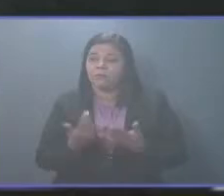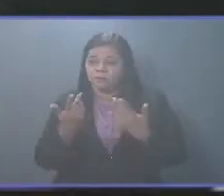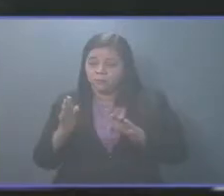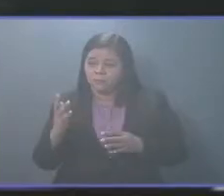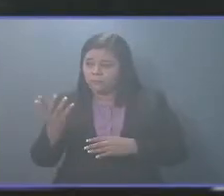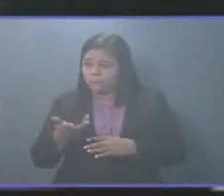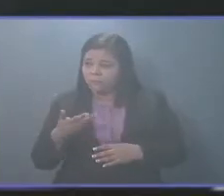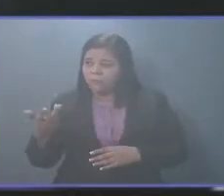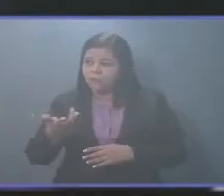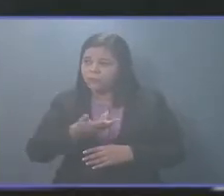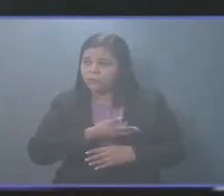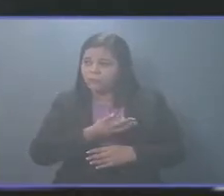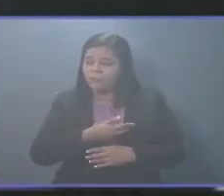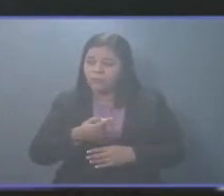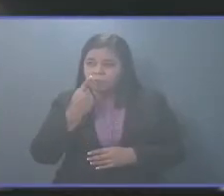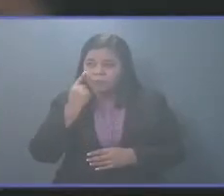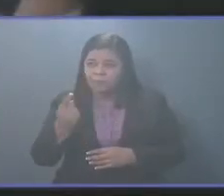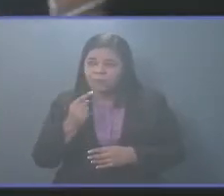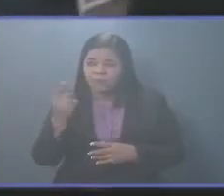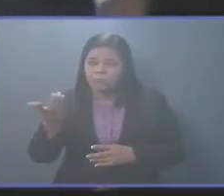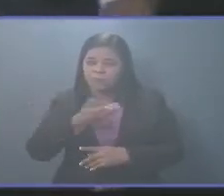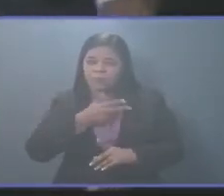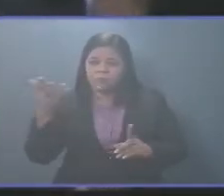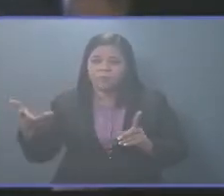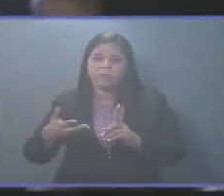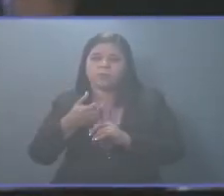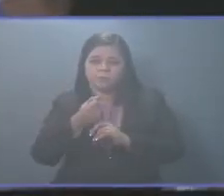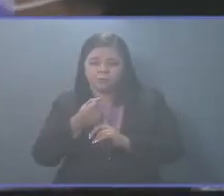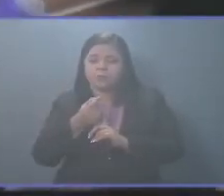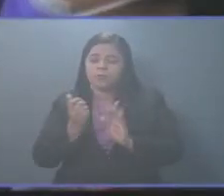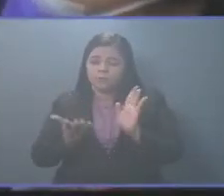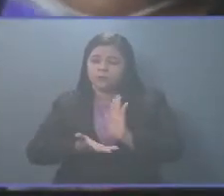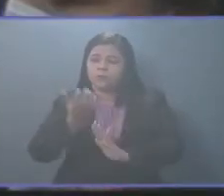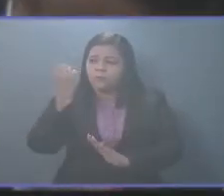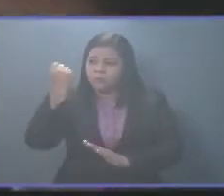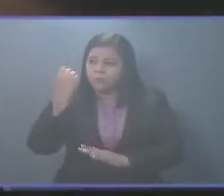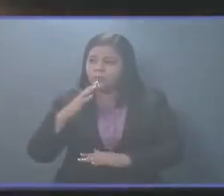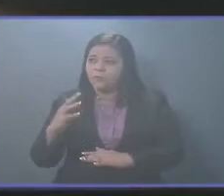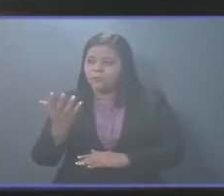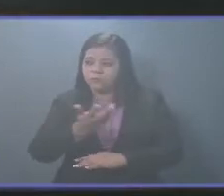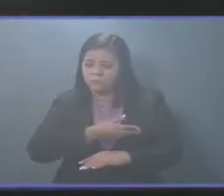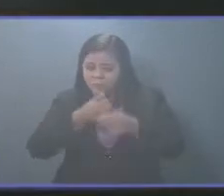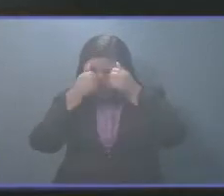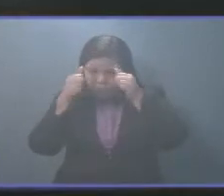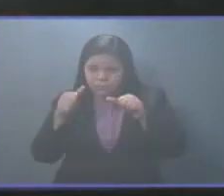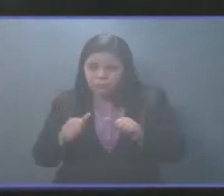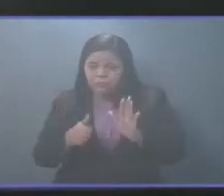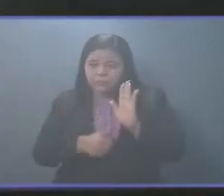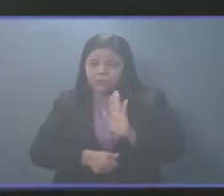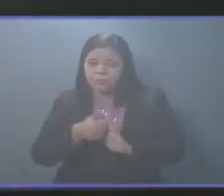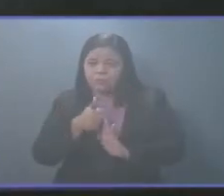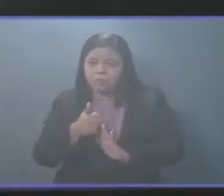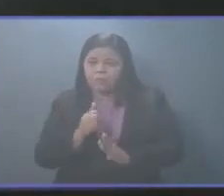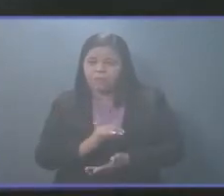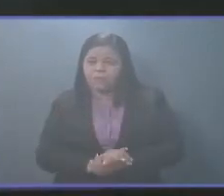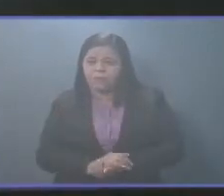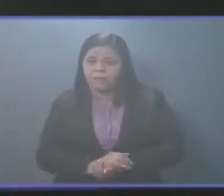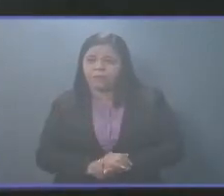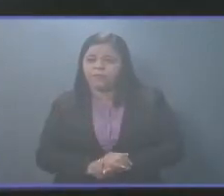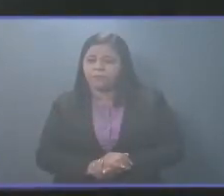destinó recursos a través de mecanismos que no se han podido del todo